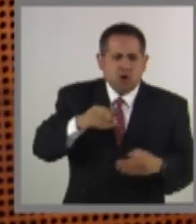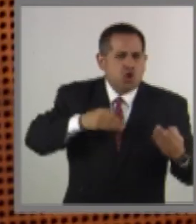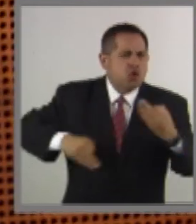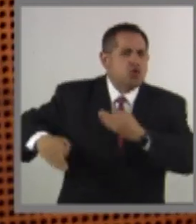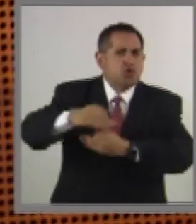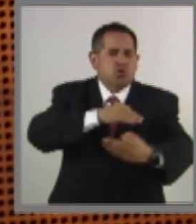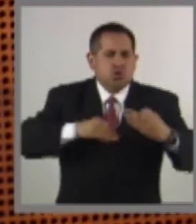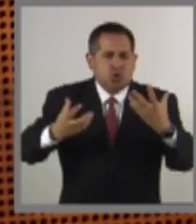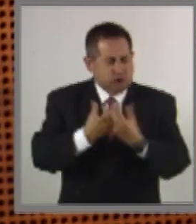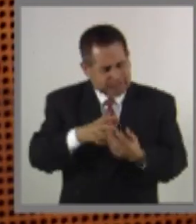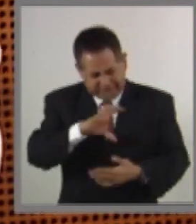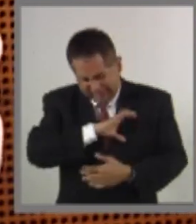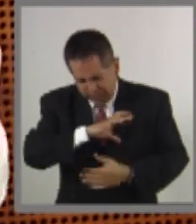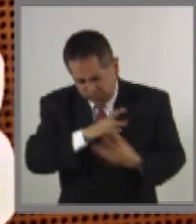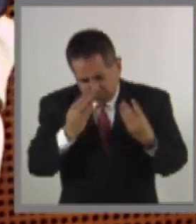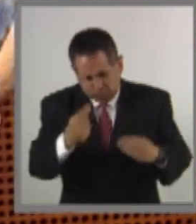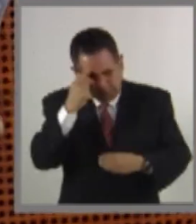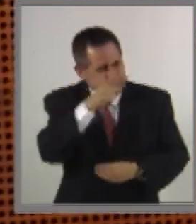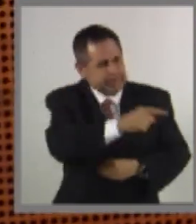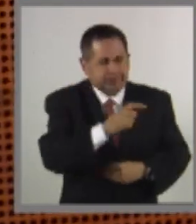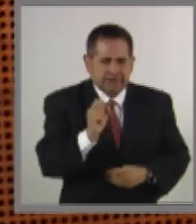aquí te queremos mucho.